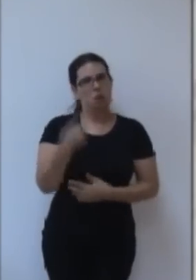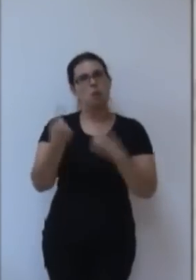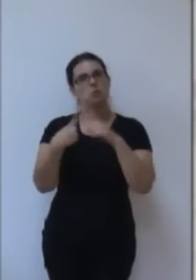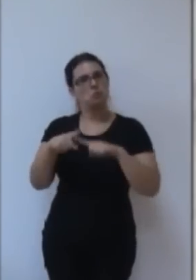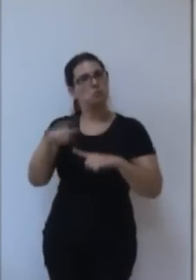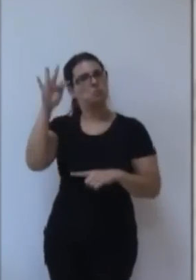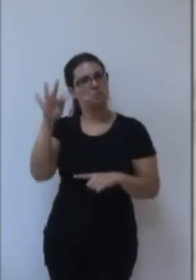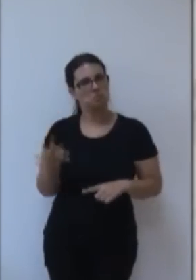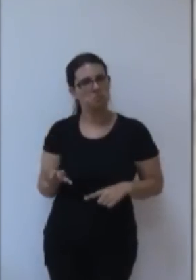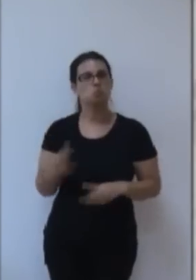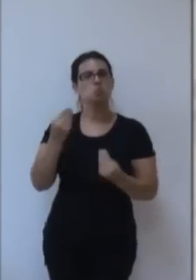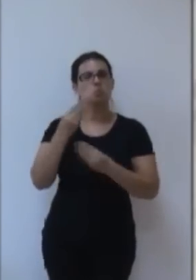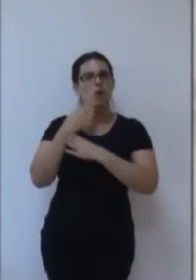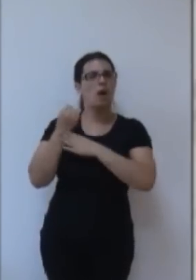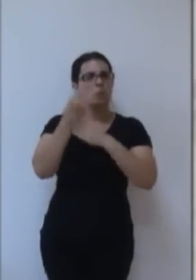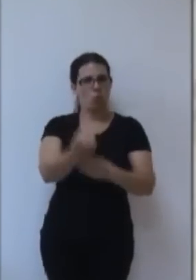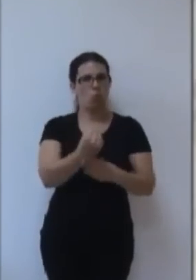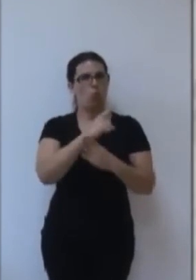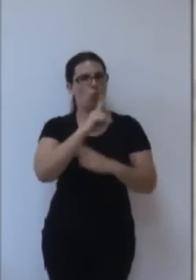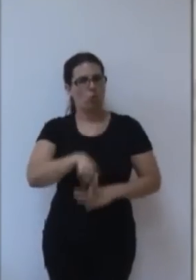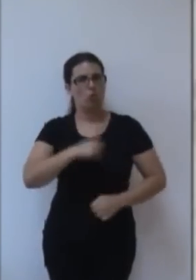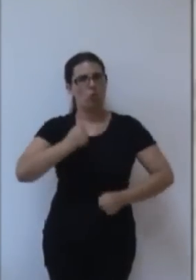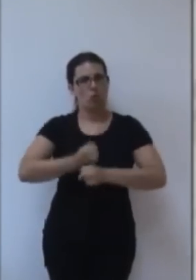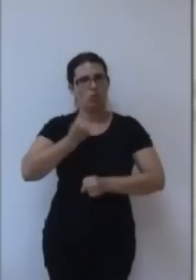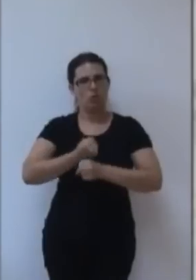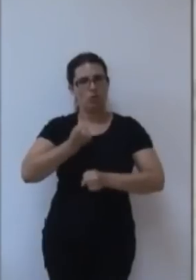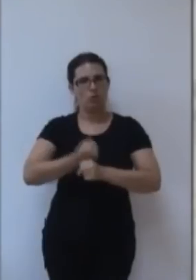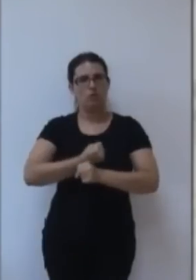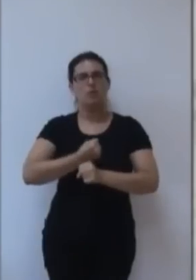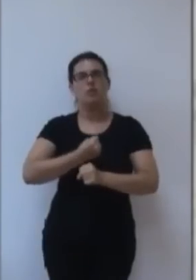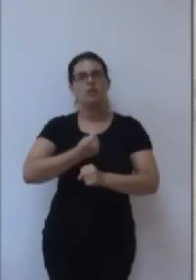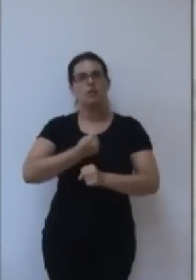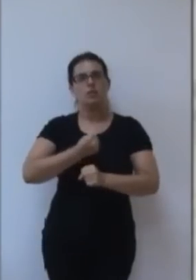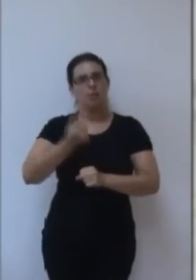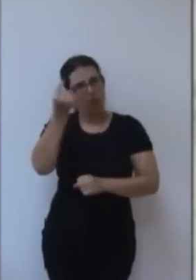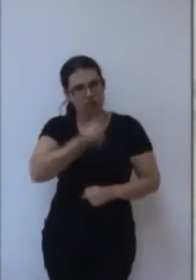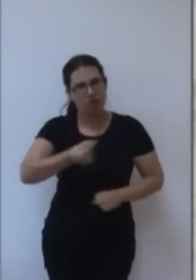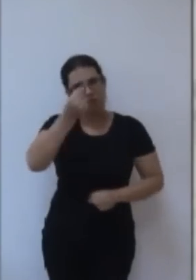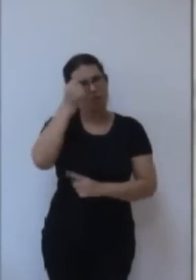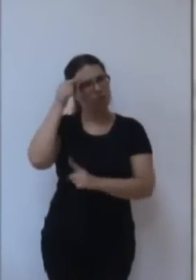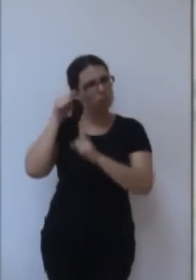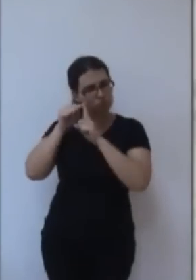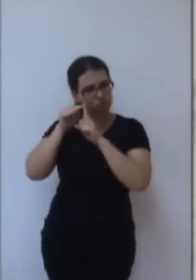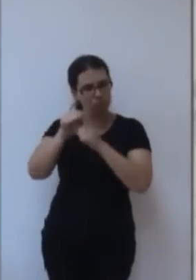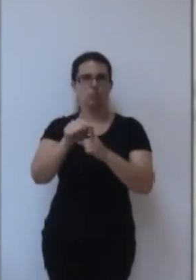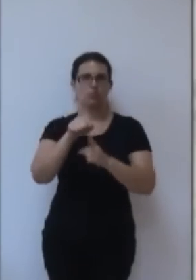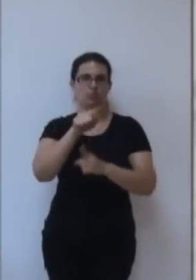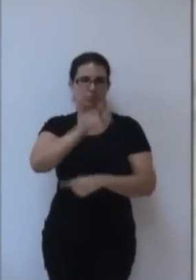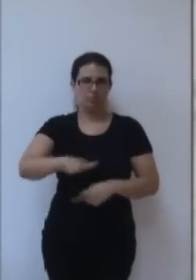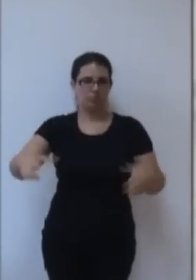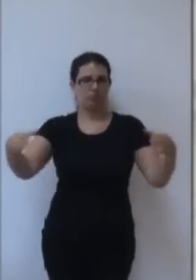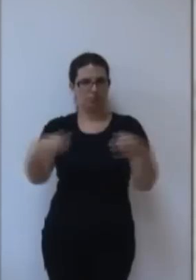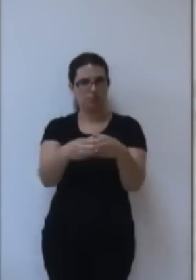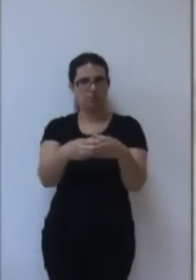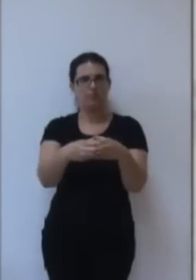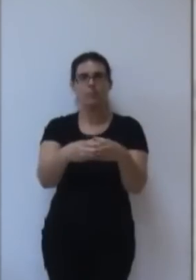buenas y muchos apoyos también que se están trabajando y que se están diseñando para esta población.